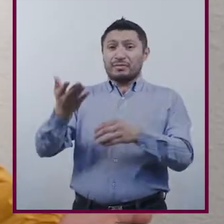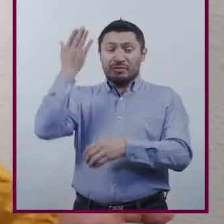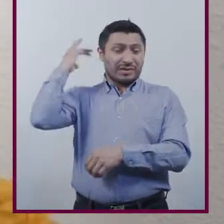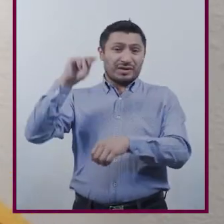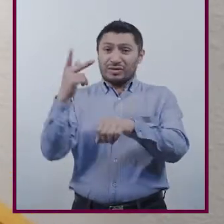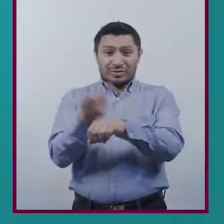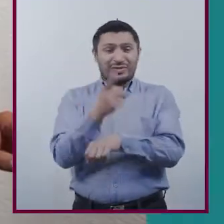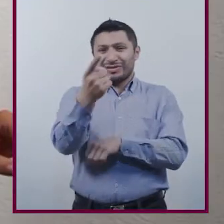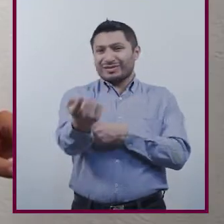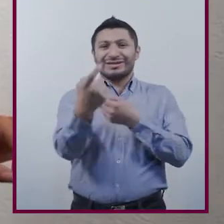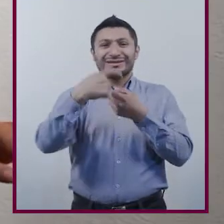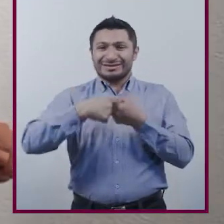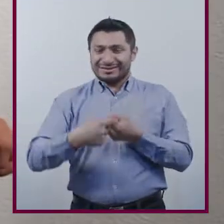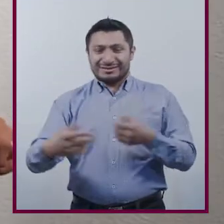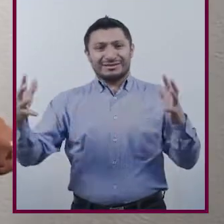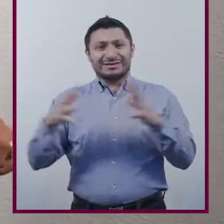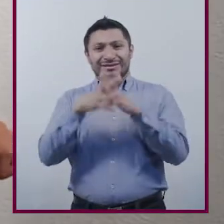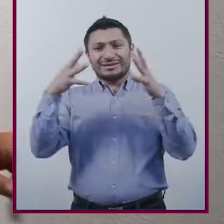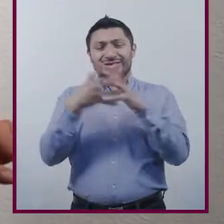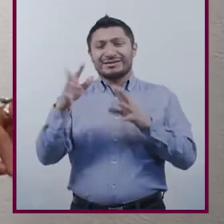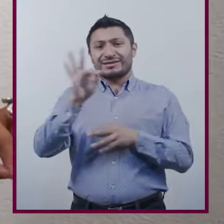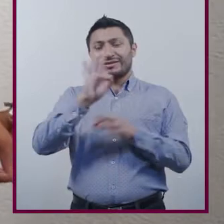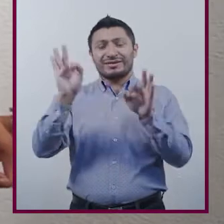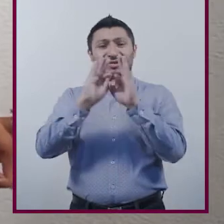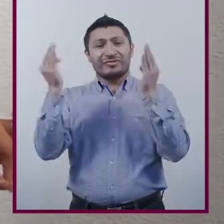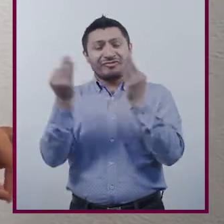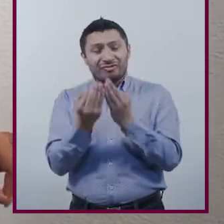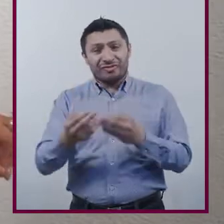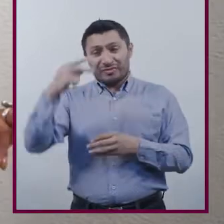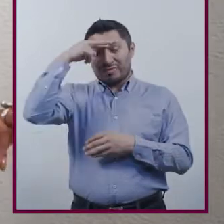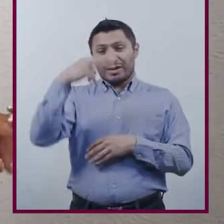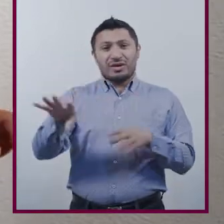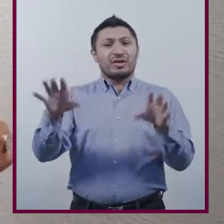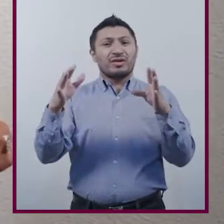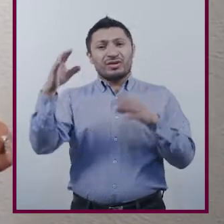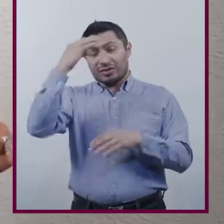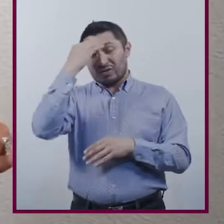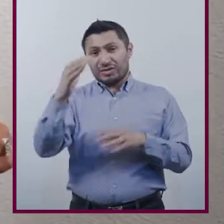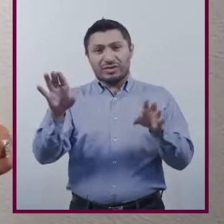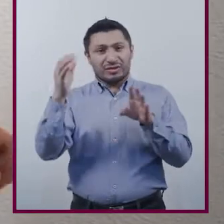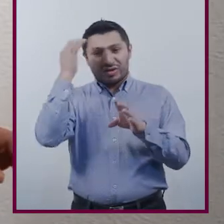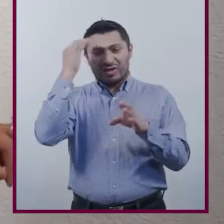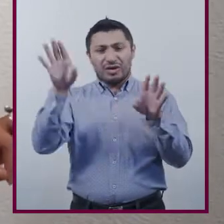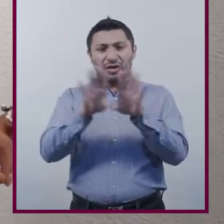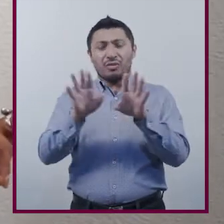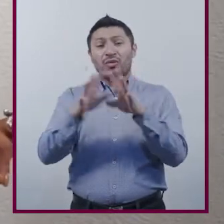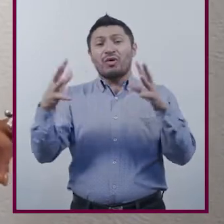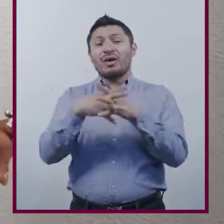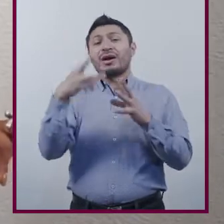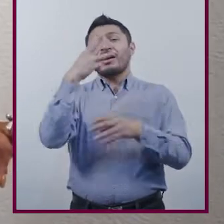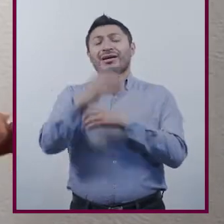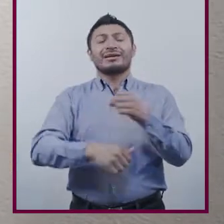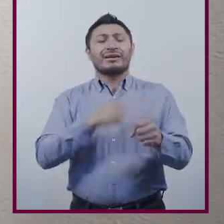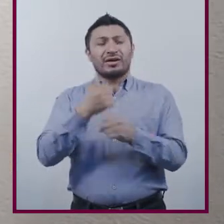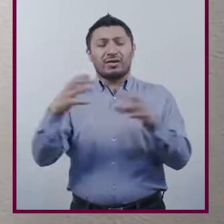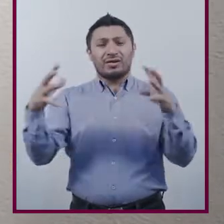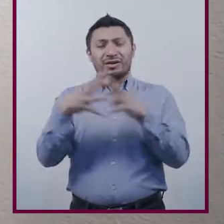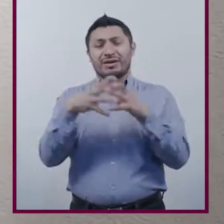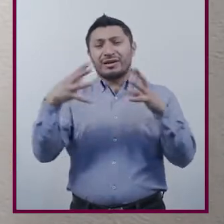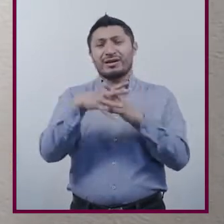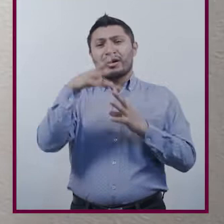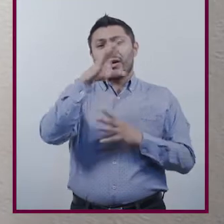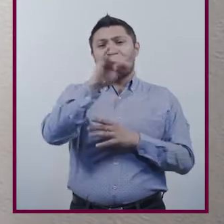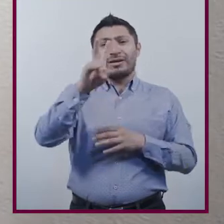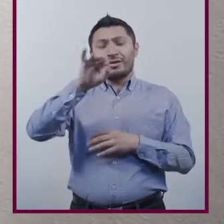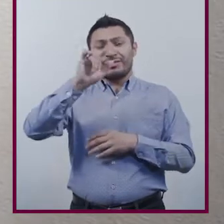pasado, conéctate. La Guerra de Reforma en México, también conocida como la Guerra de los 3 años, fue una guerra civil que tuvo lugar